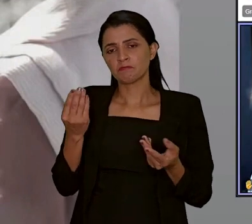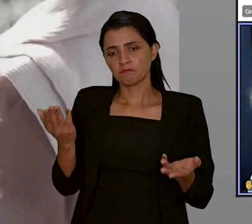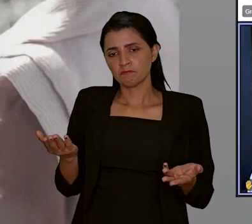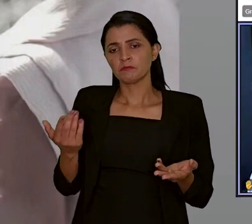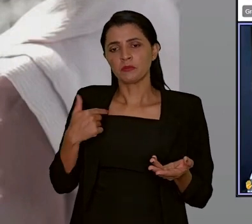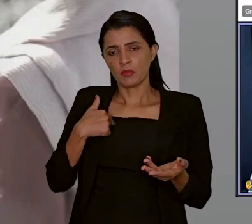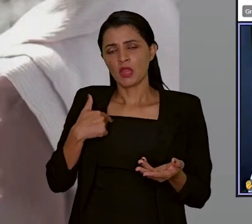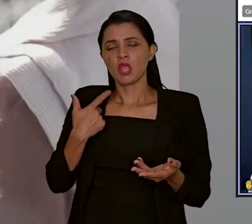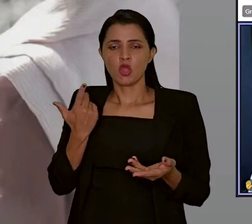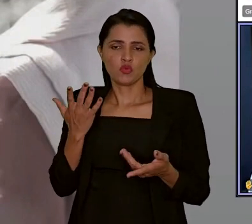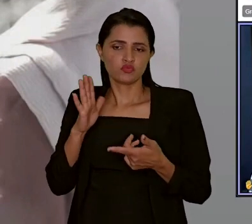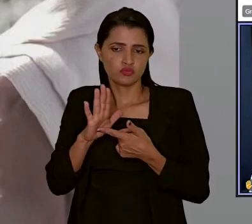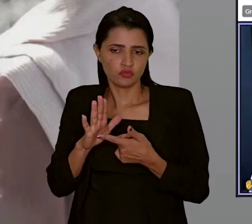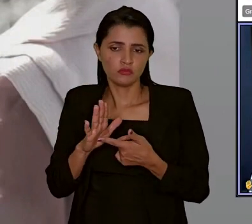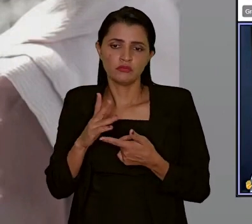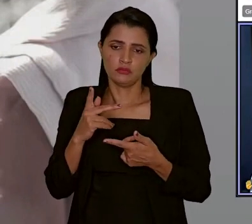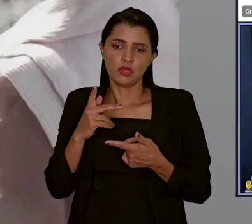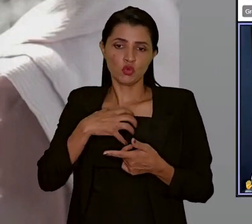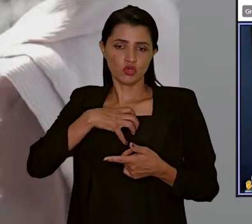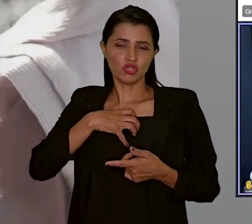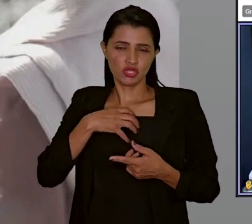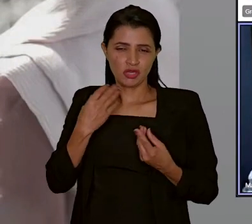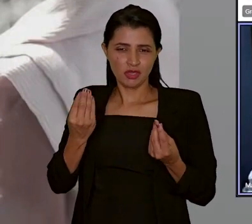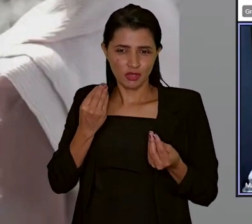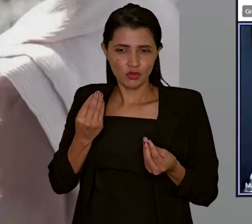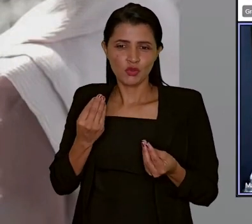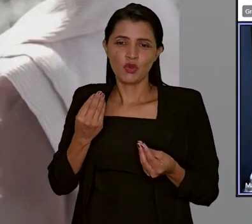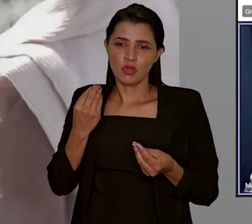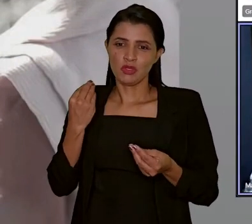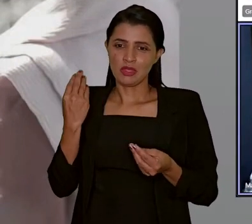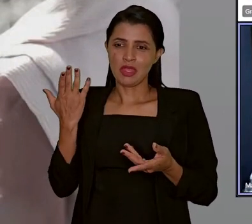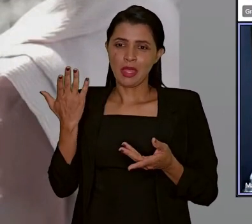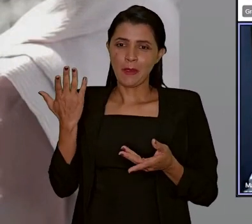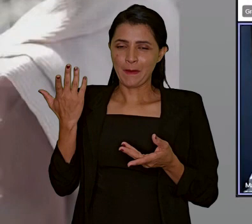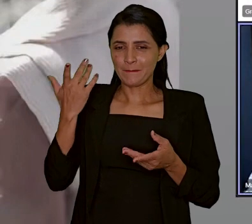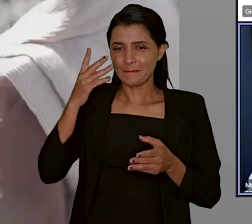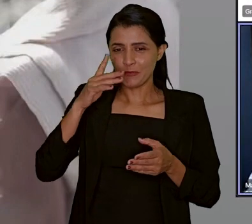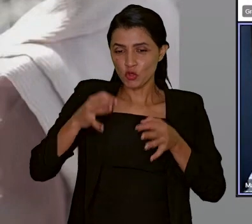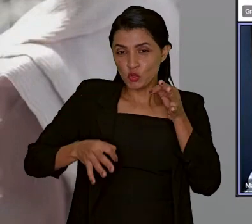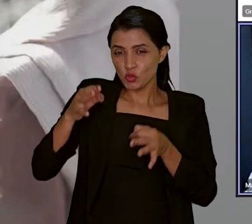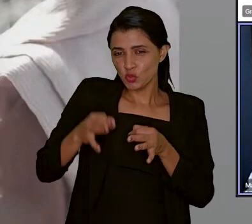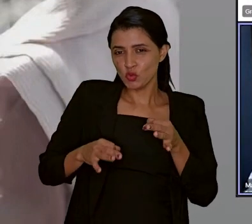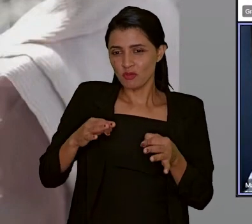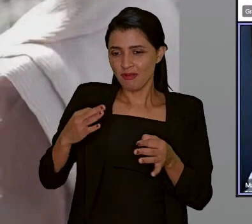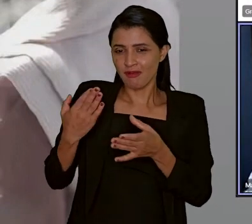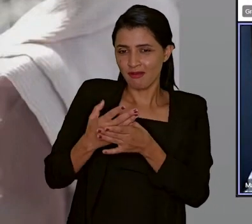inmiscuirme ni en la forma en que el procesal que va a seguir,